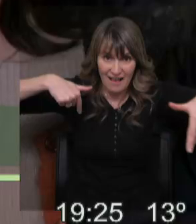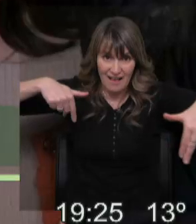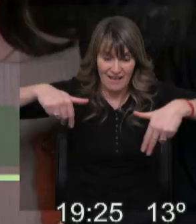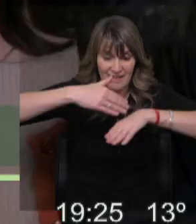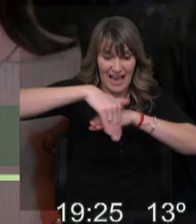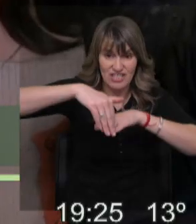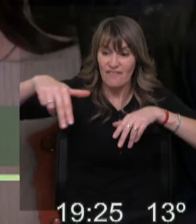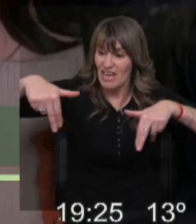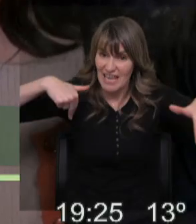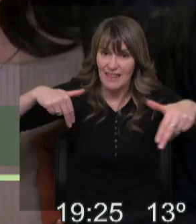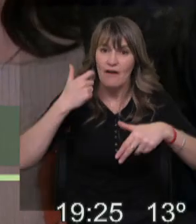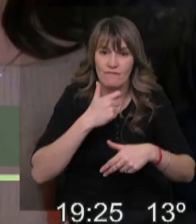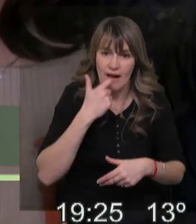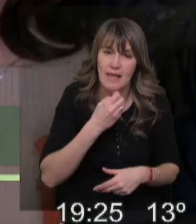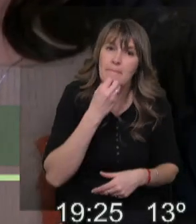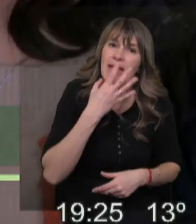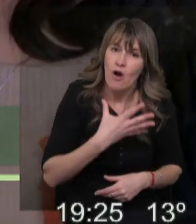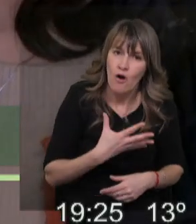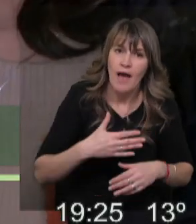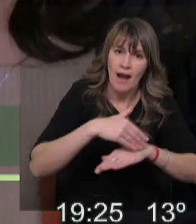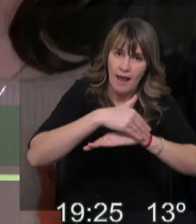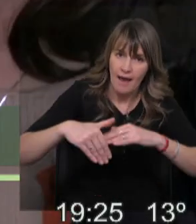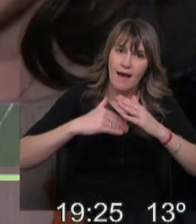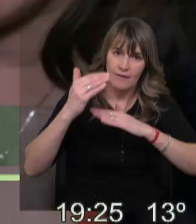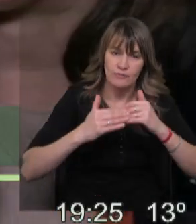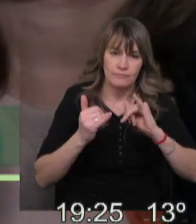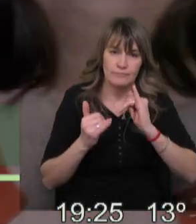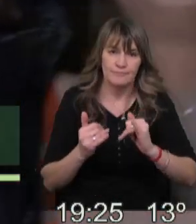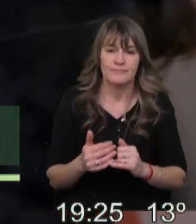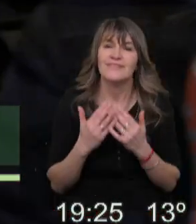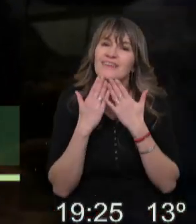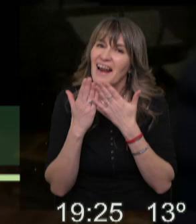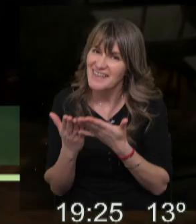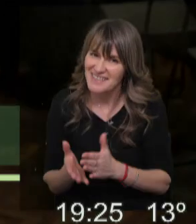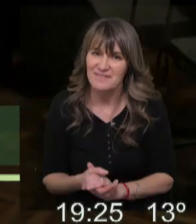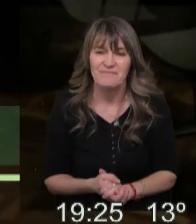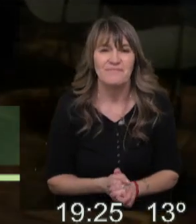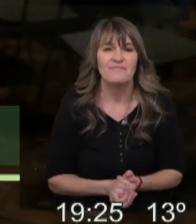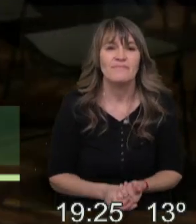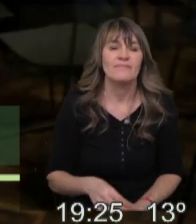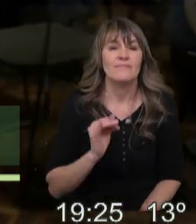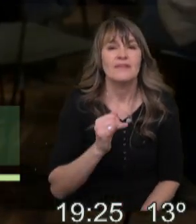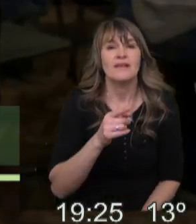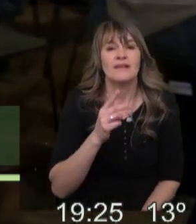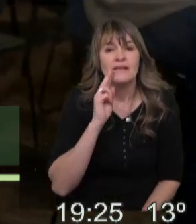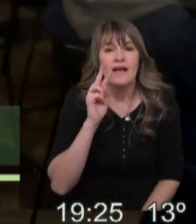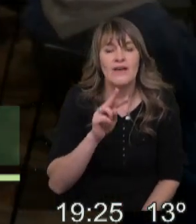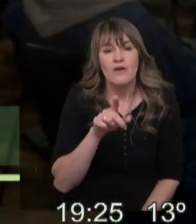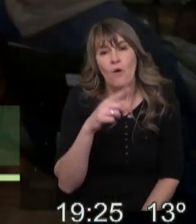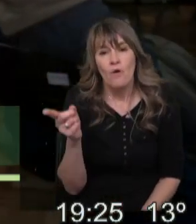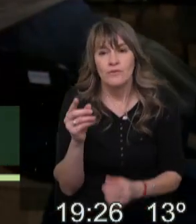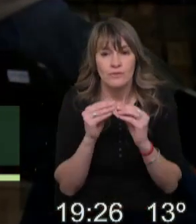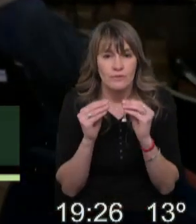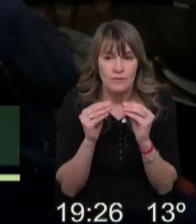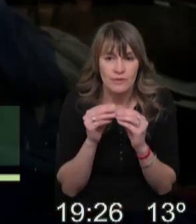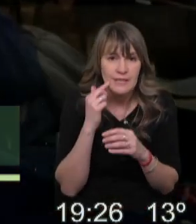con las mejoras de infraestructura también. Muchas gracias. De nada, gracias. Ahí ahora vamos a ver imágenes de nuestro compañero Eric Lima,